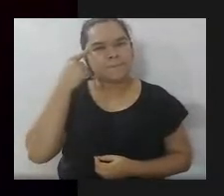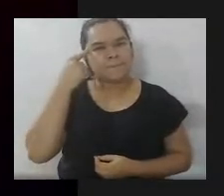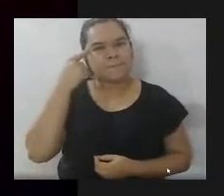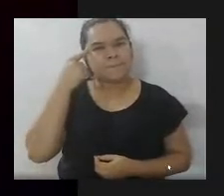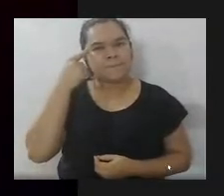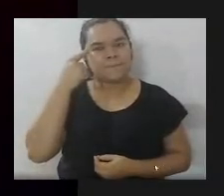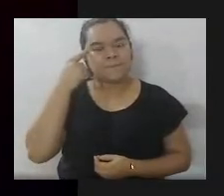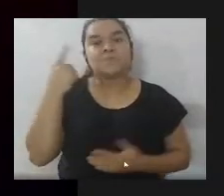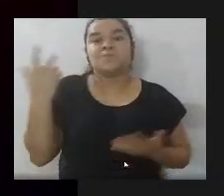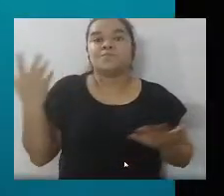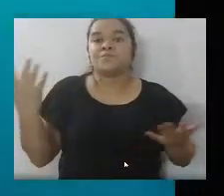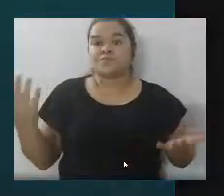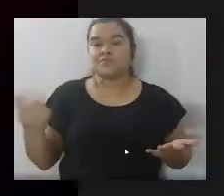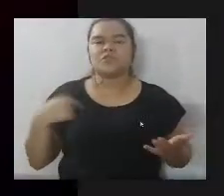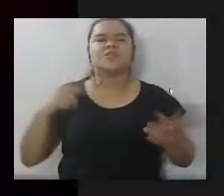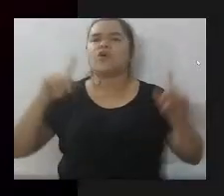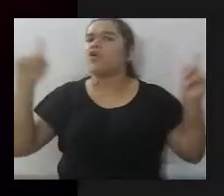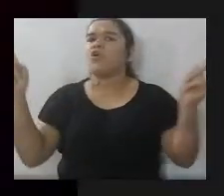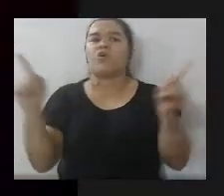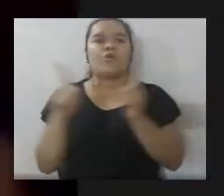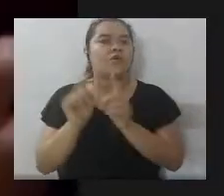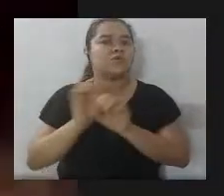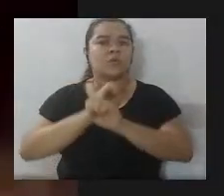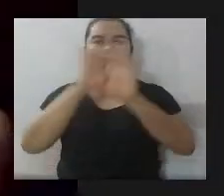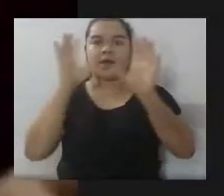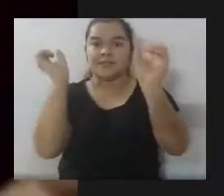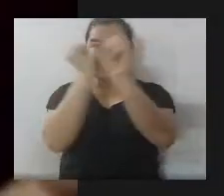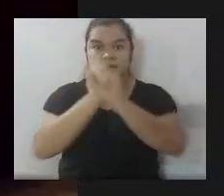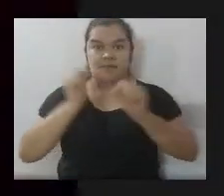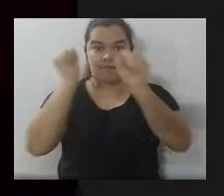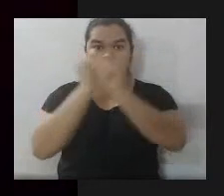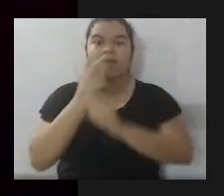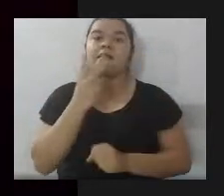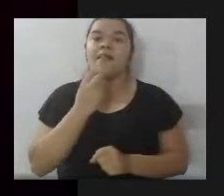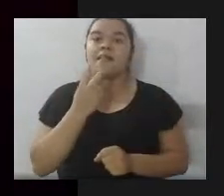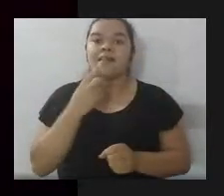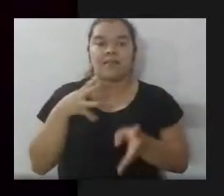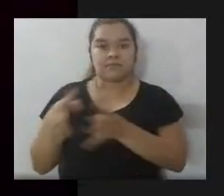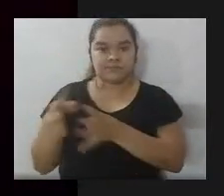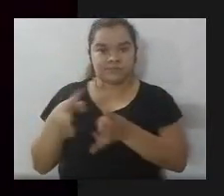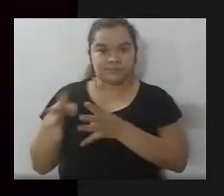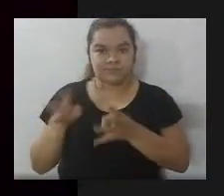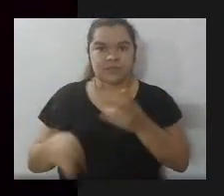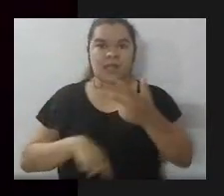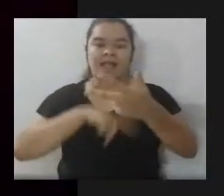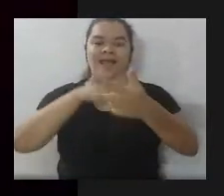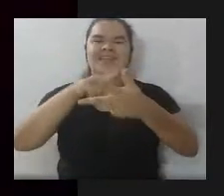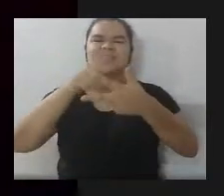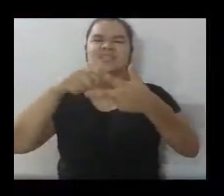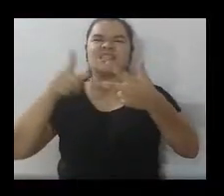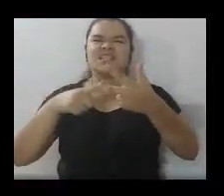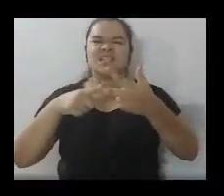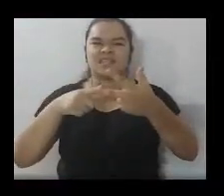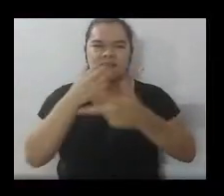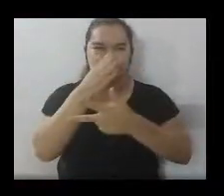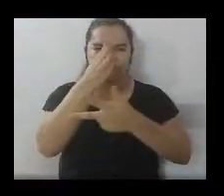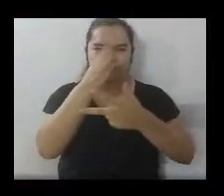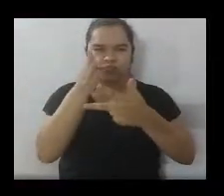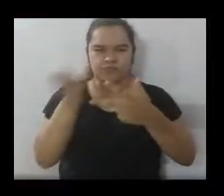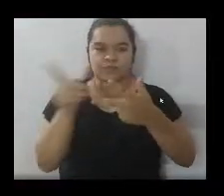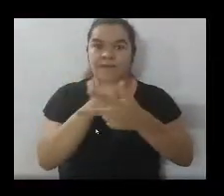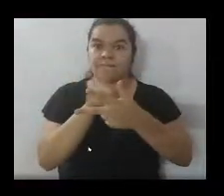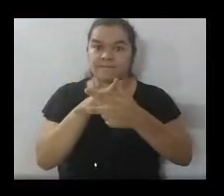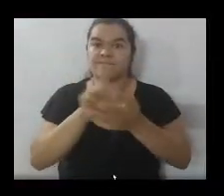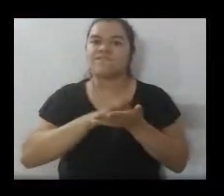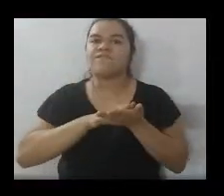básicamente, la ingeniería en electrónica está estructurada en tres grandes bloques. Hay un ciclo